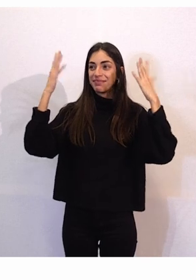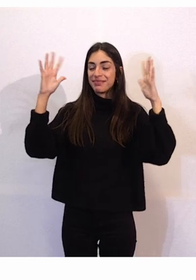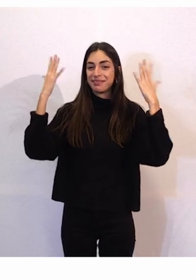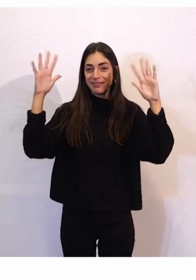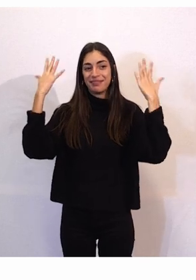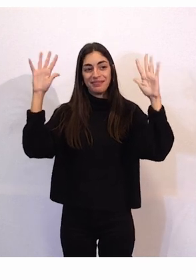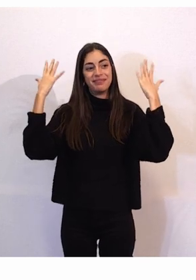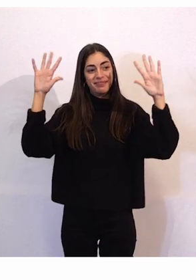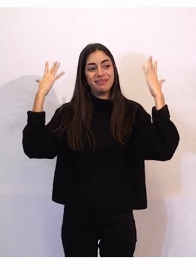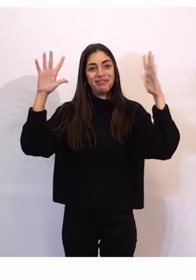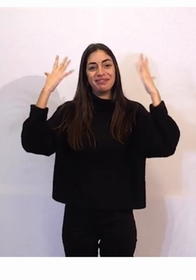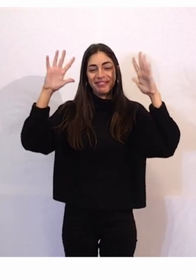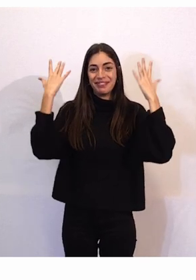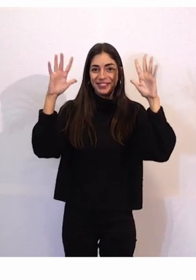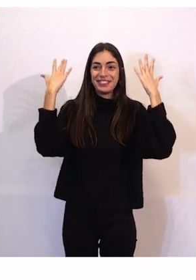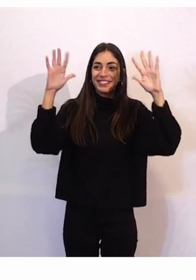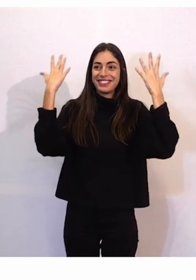platónico.